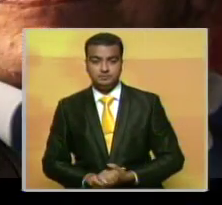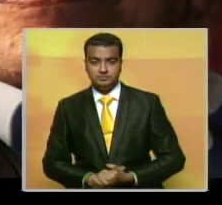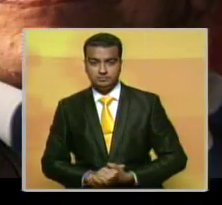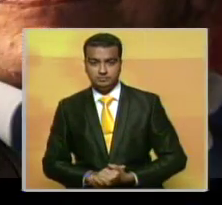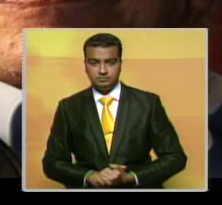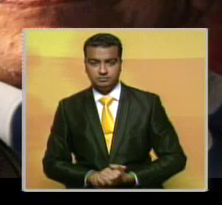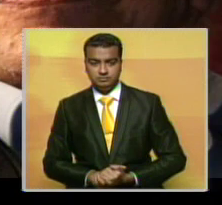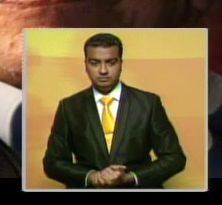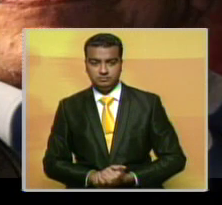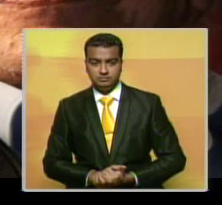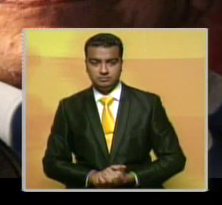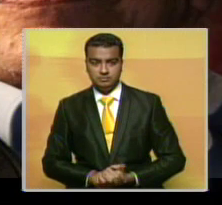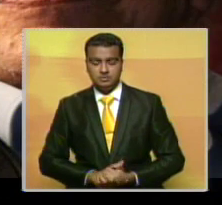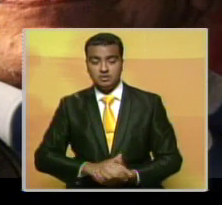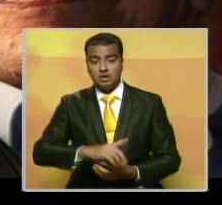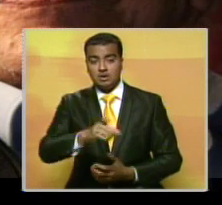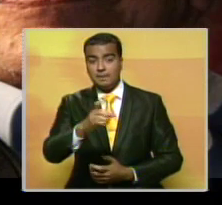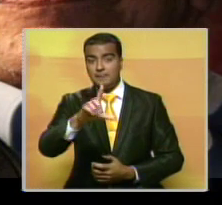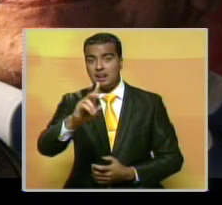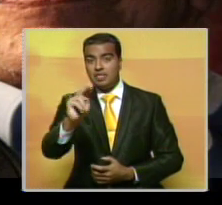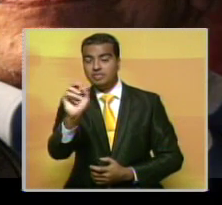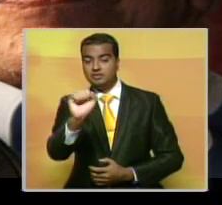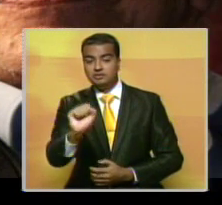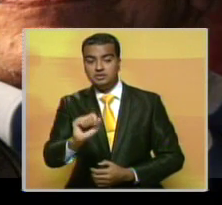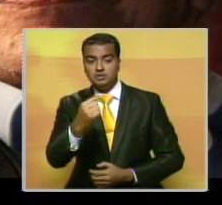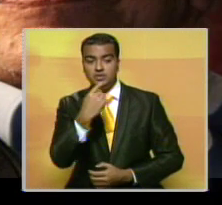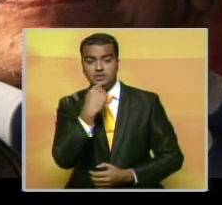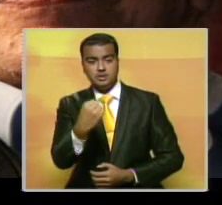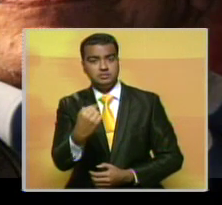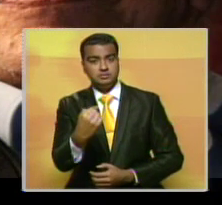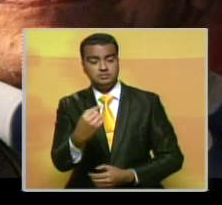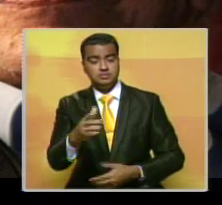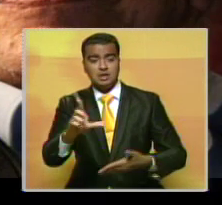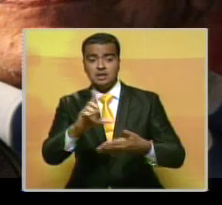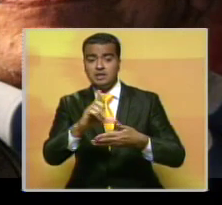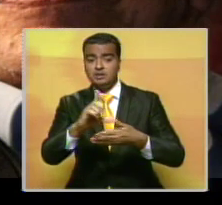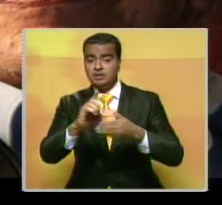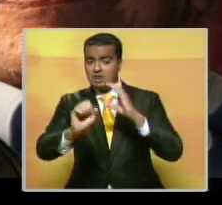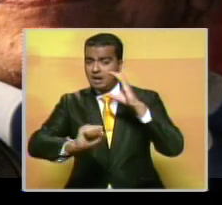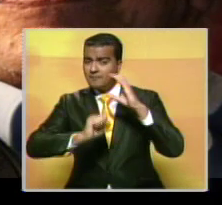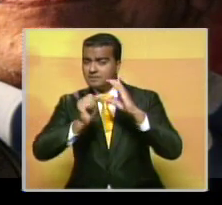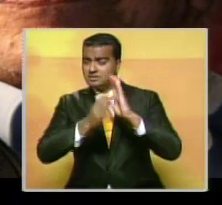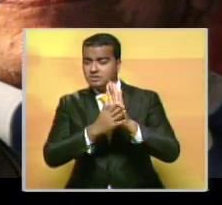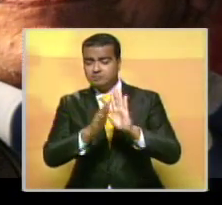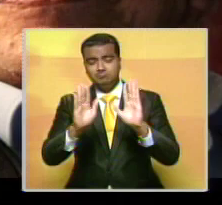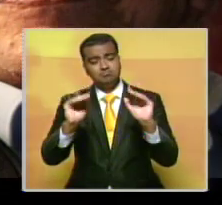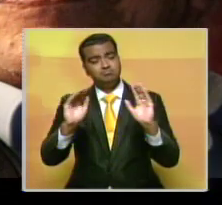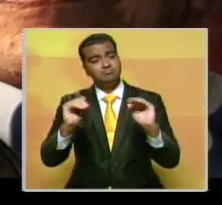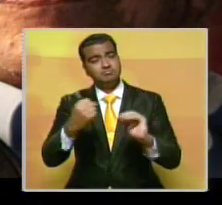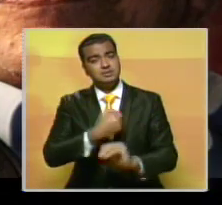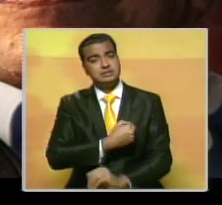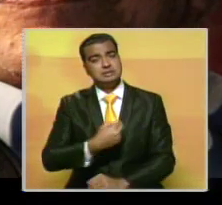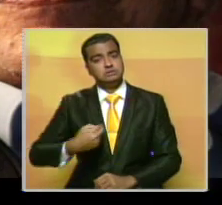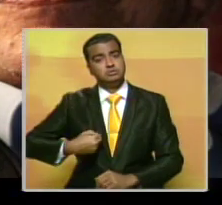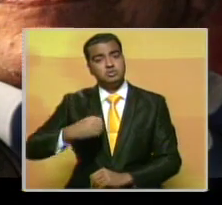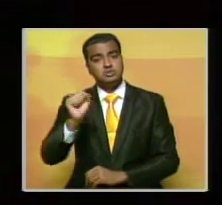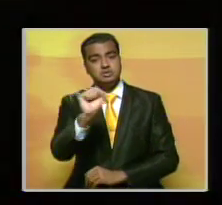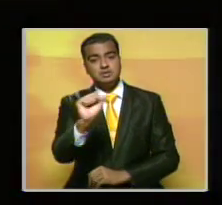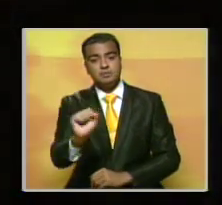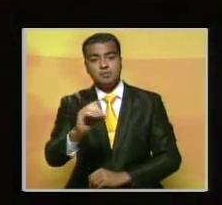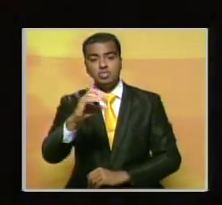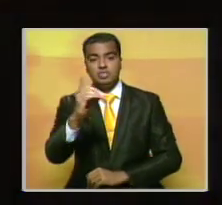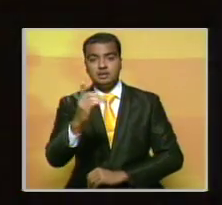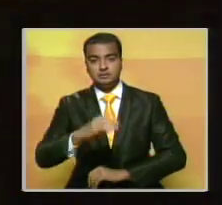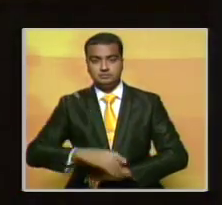Y los premios Grammy Latinos escribieron: "La Academia Latina de la Grabación lamenta la partida de nuestro Simón Díaz".